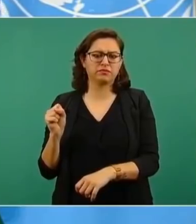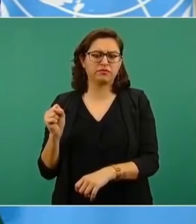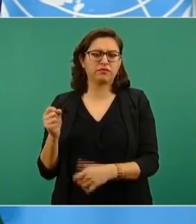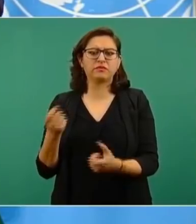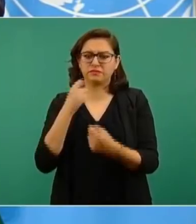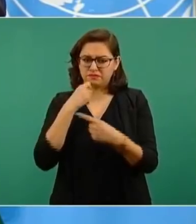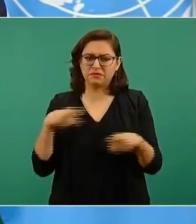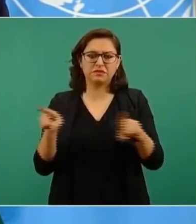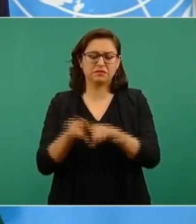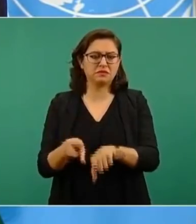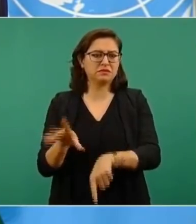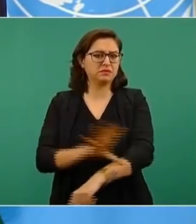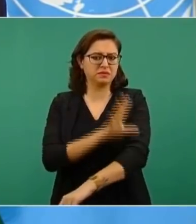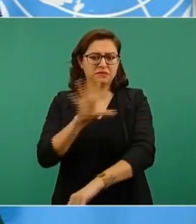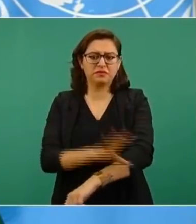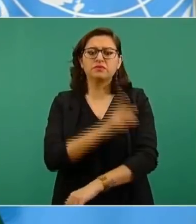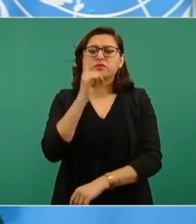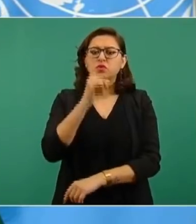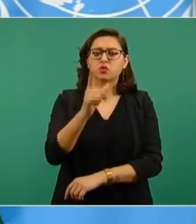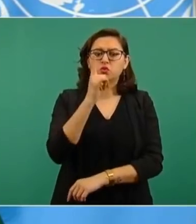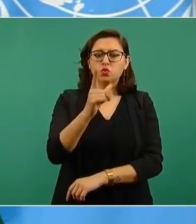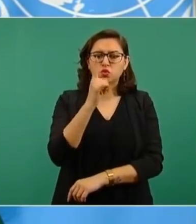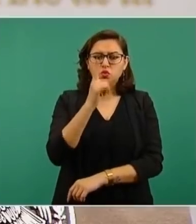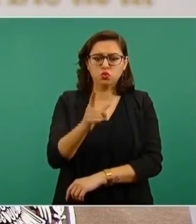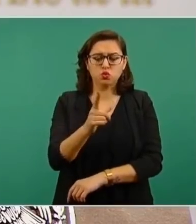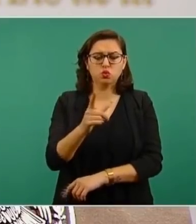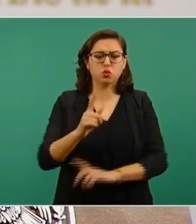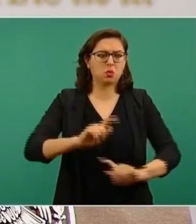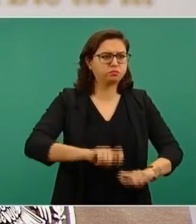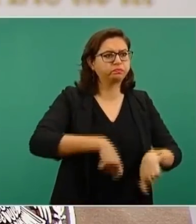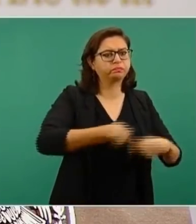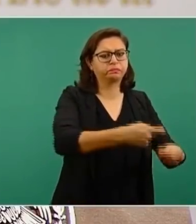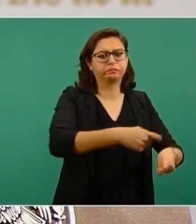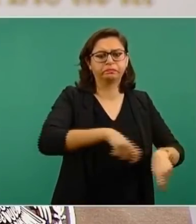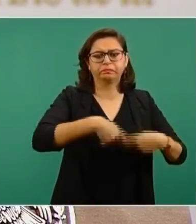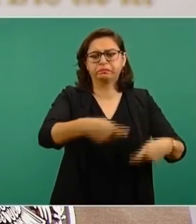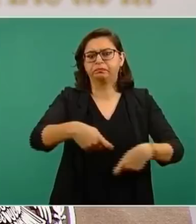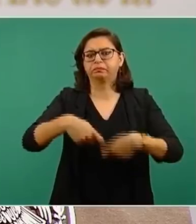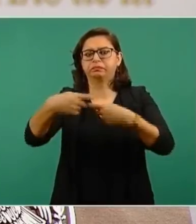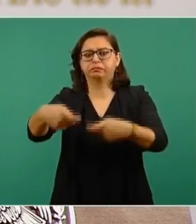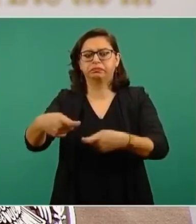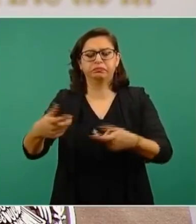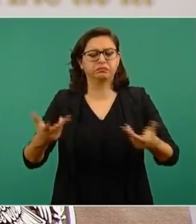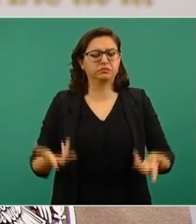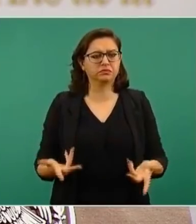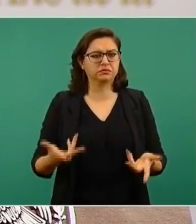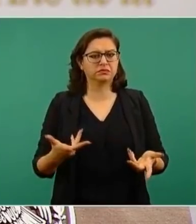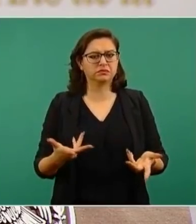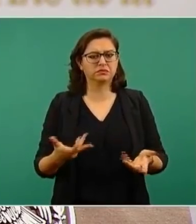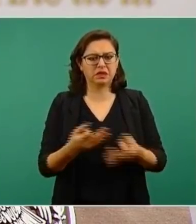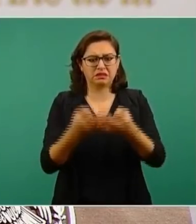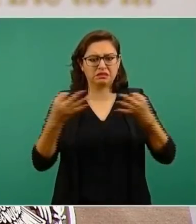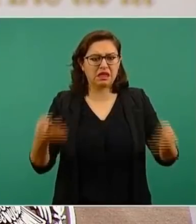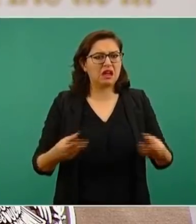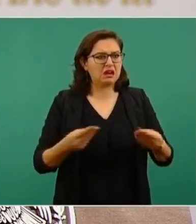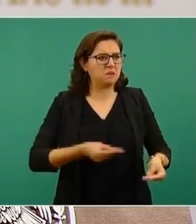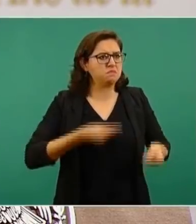industria eléctrica para la generación de electricidad